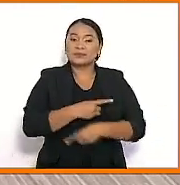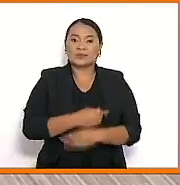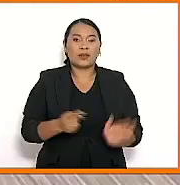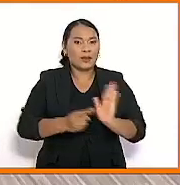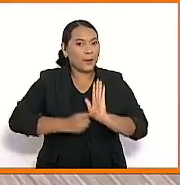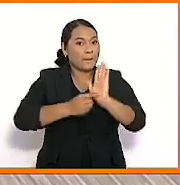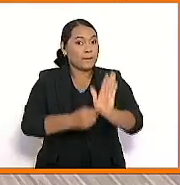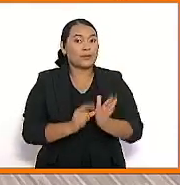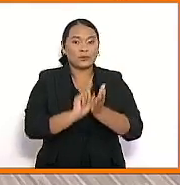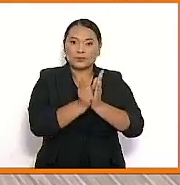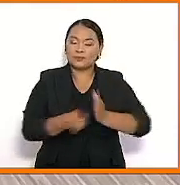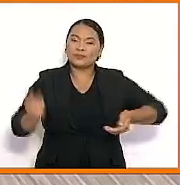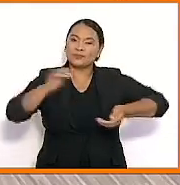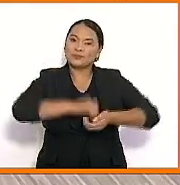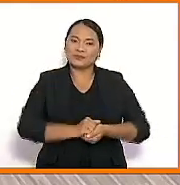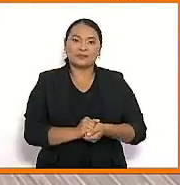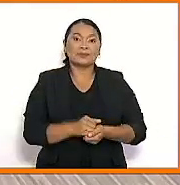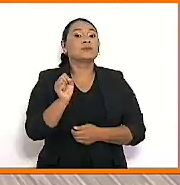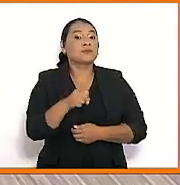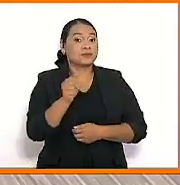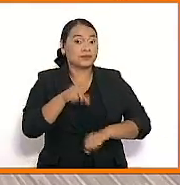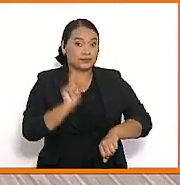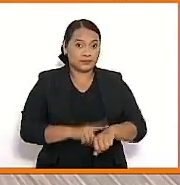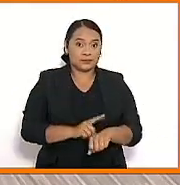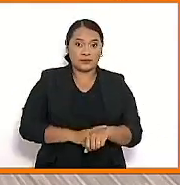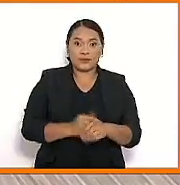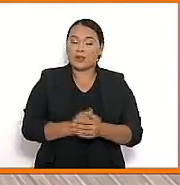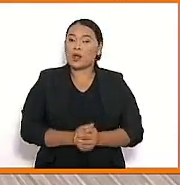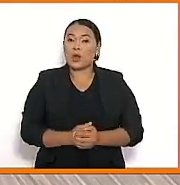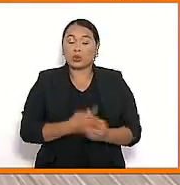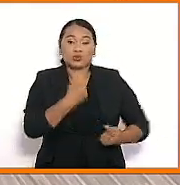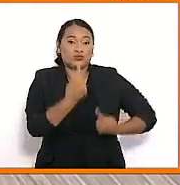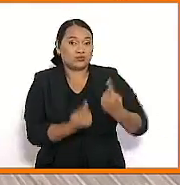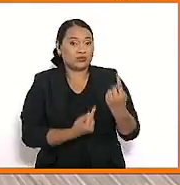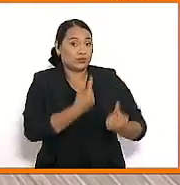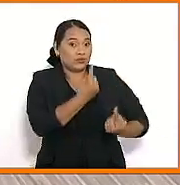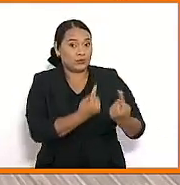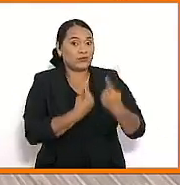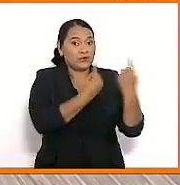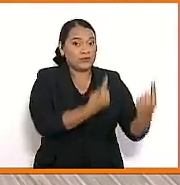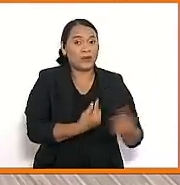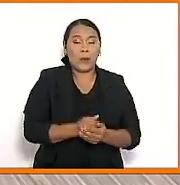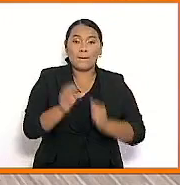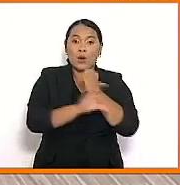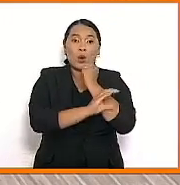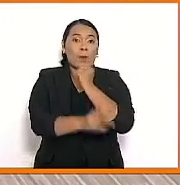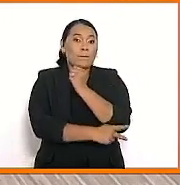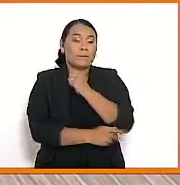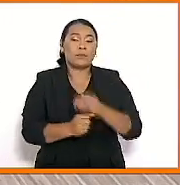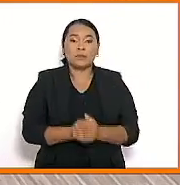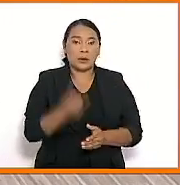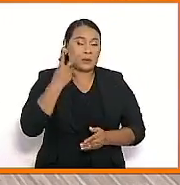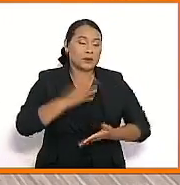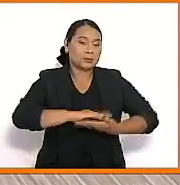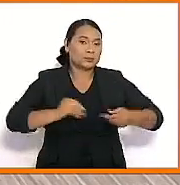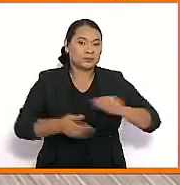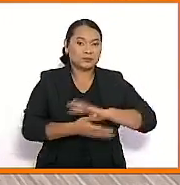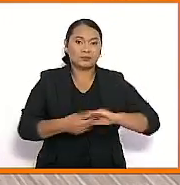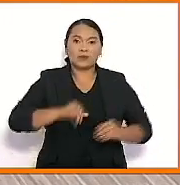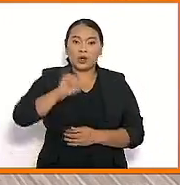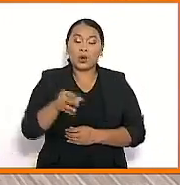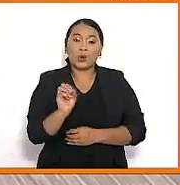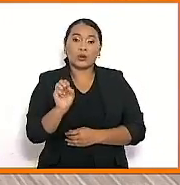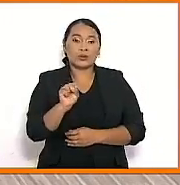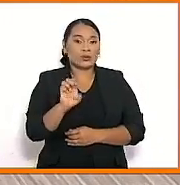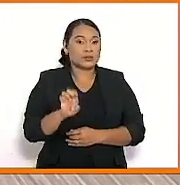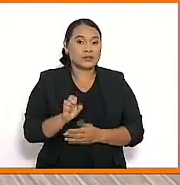nuestro minuto solidario. Así es, Francini. Y es que en esta ocasión nos trasladamos hasta Copán y a continuación te mostramos la historia de José Castillo. Veamos más